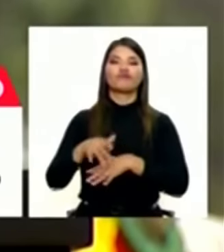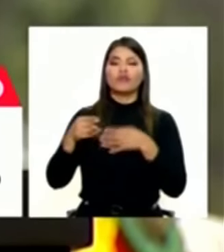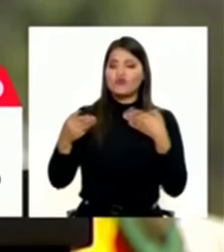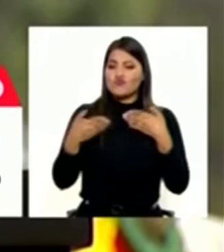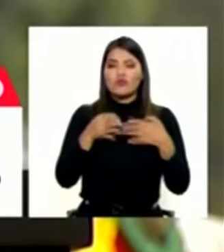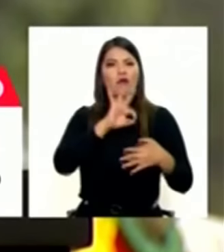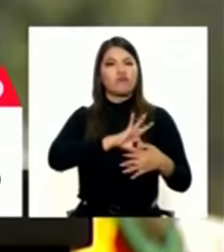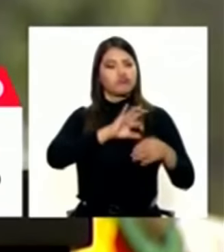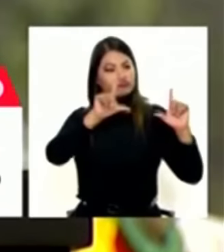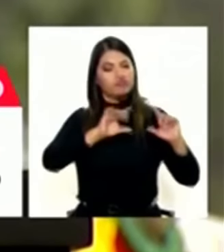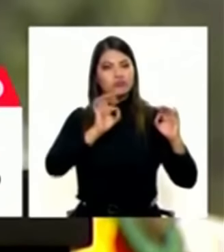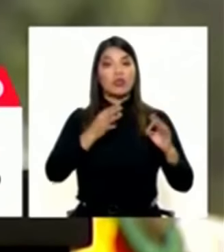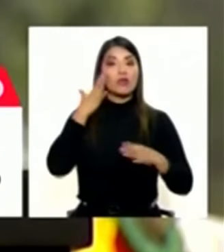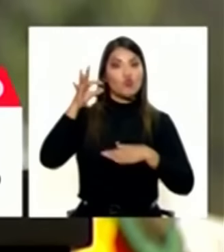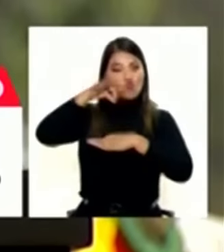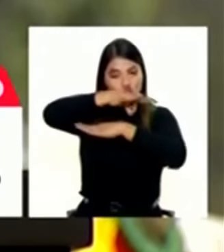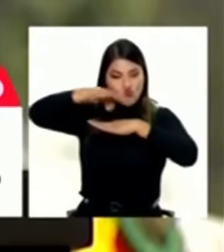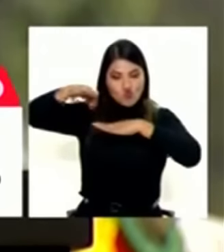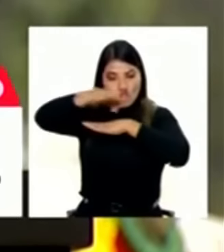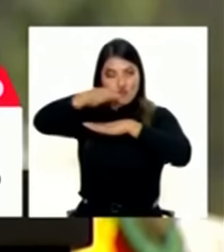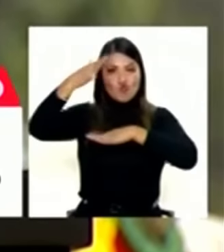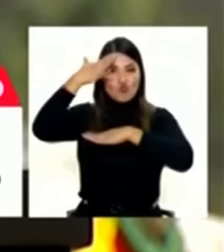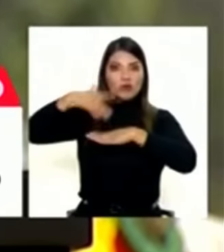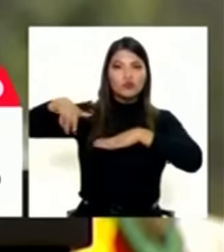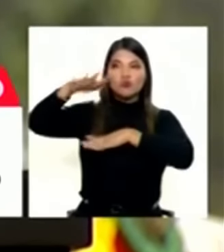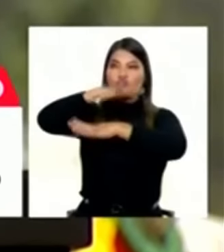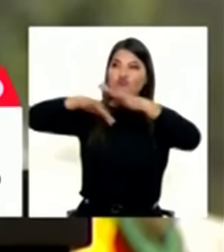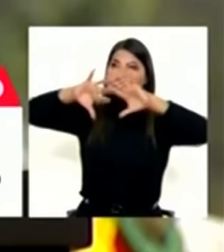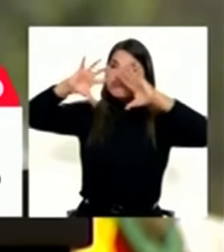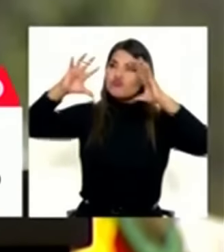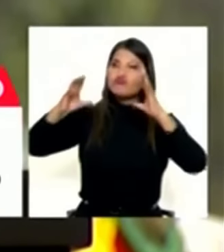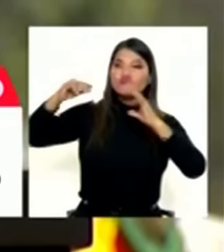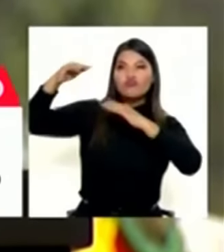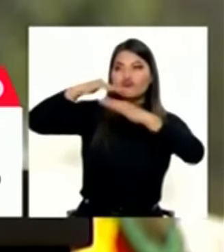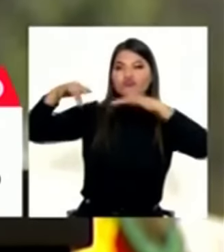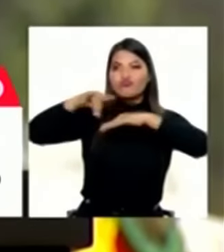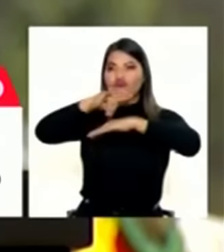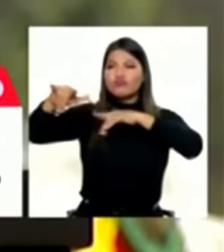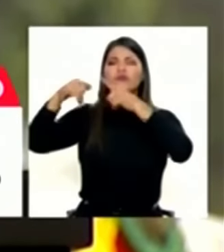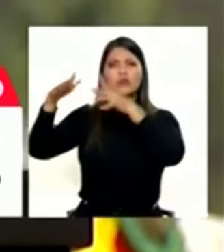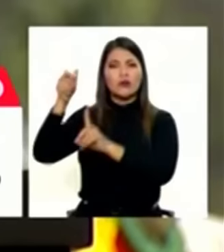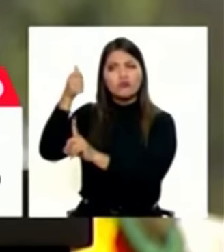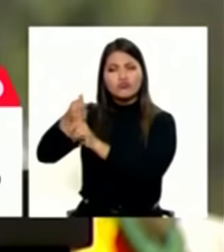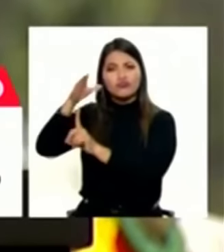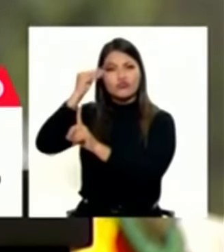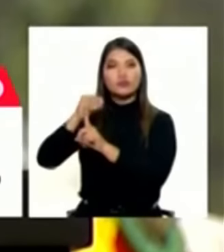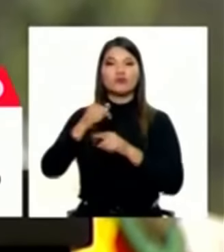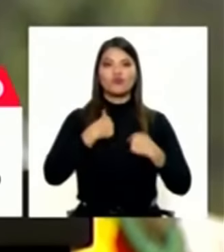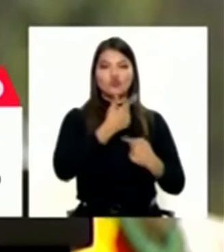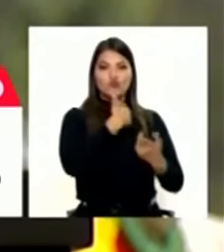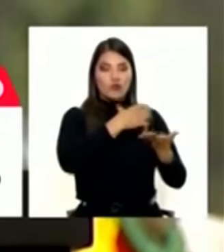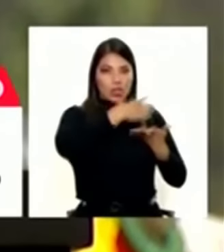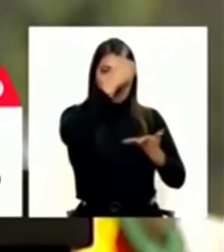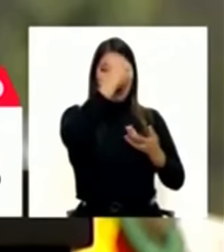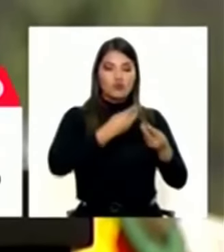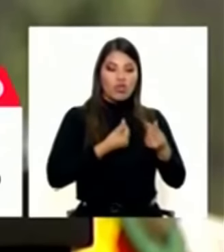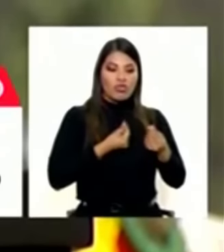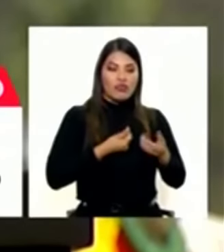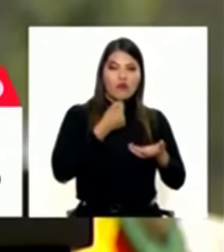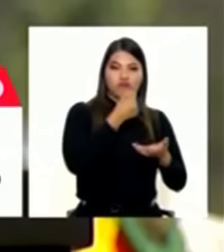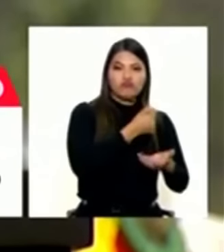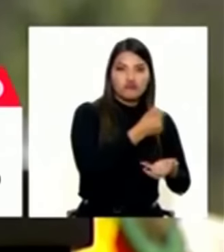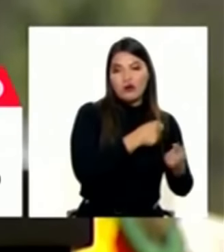menos que como ingeniero en astronáutica. Esto demuestra que cada centavo puesto en educación debe ser